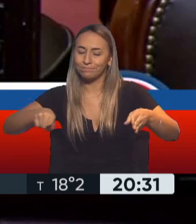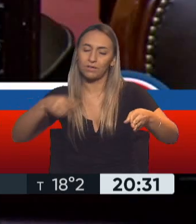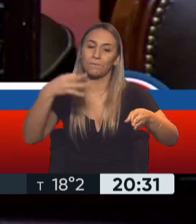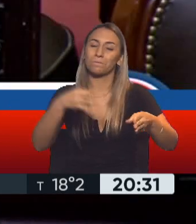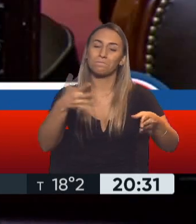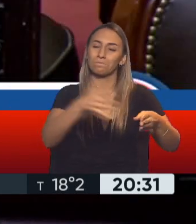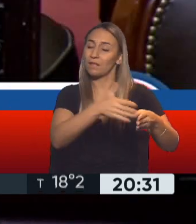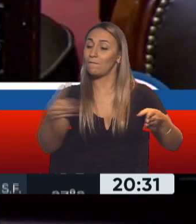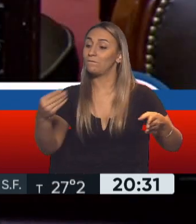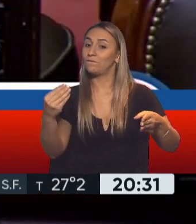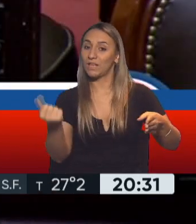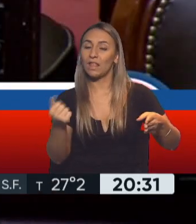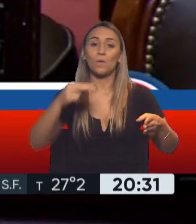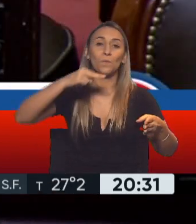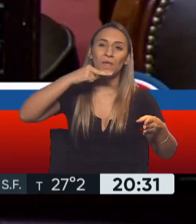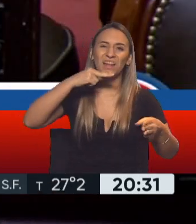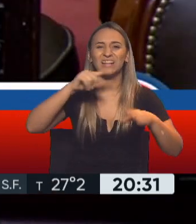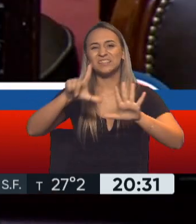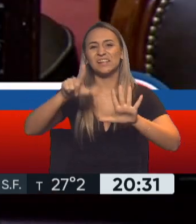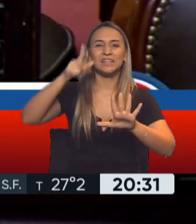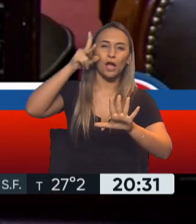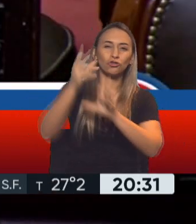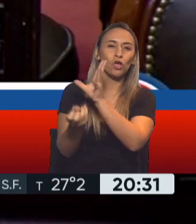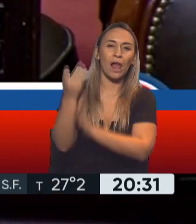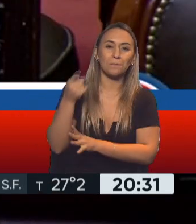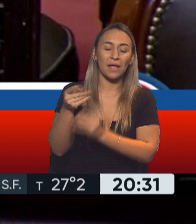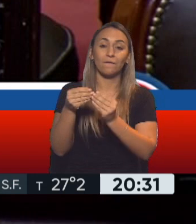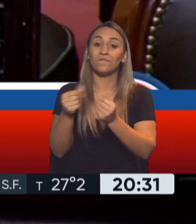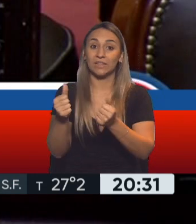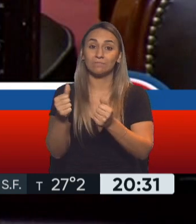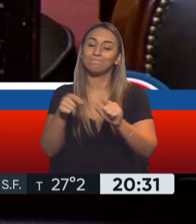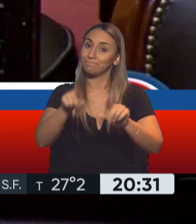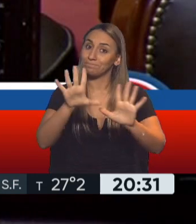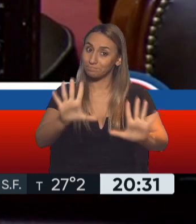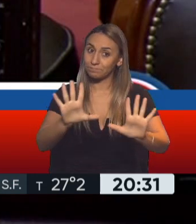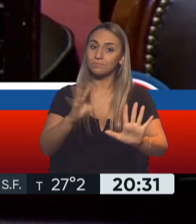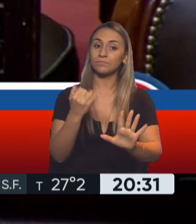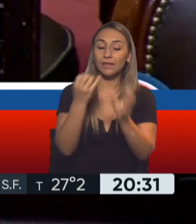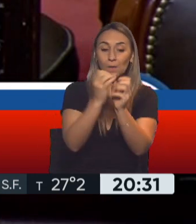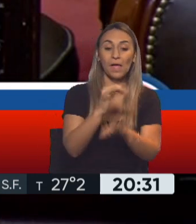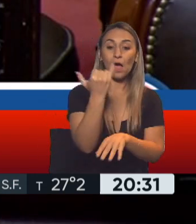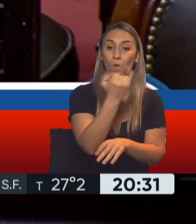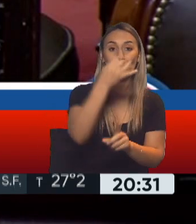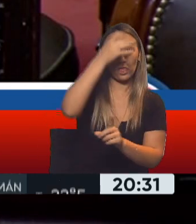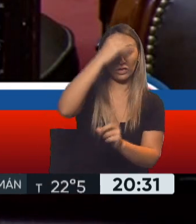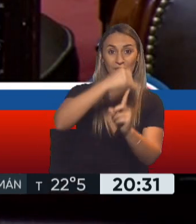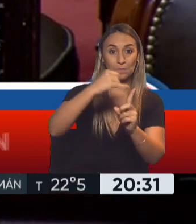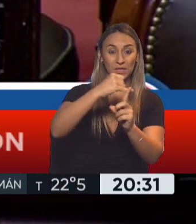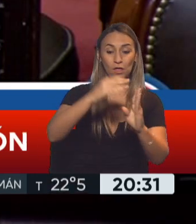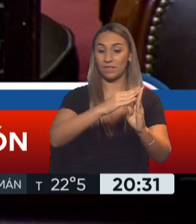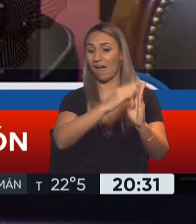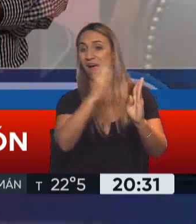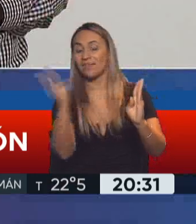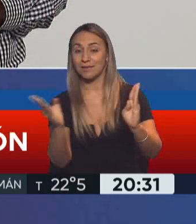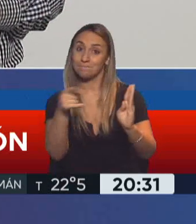las primeras horas de la mañana 7 8 de la mañana tengan en cuenta que va a comenzar el jueves a las 12 del mediodía así que a prepararse